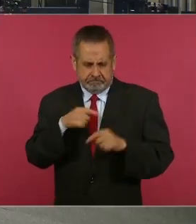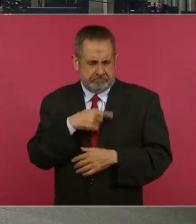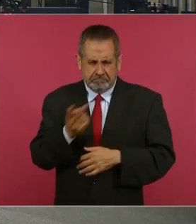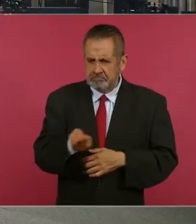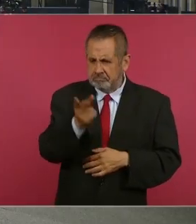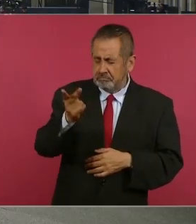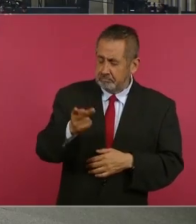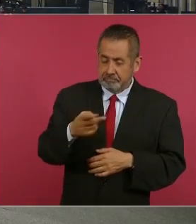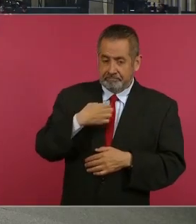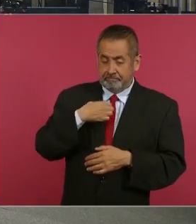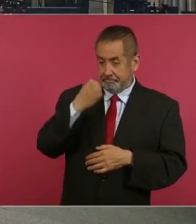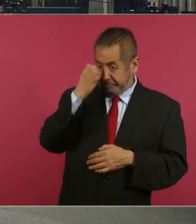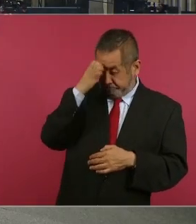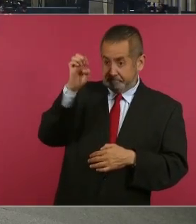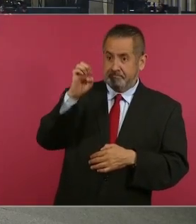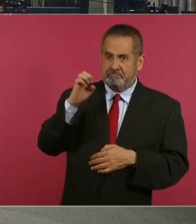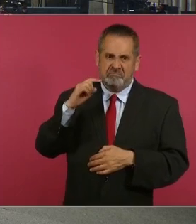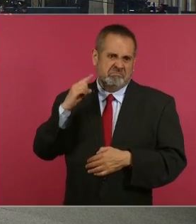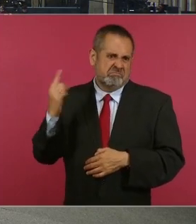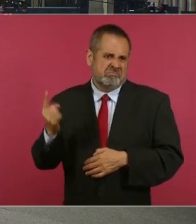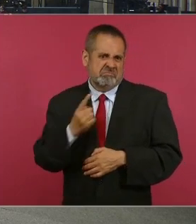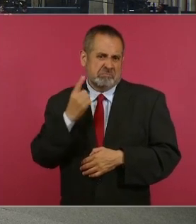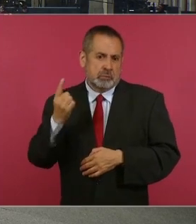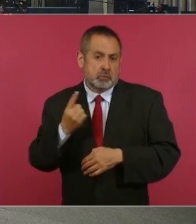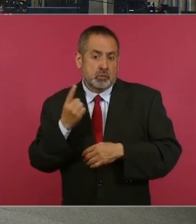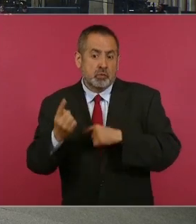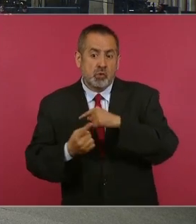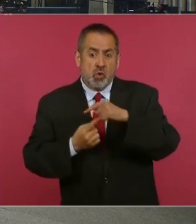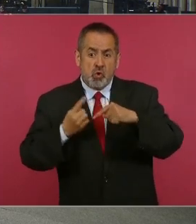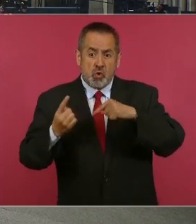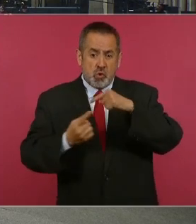pregunten, que les digan qué